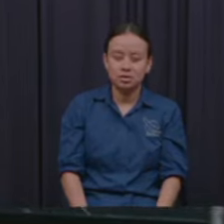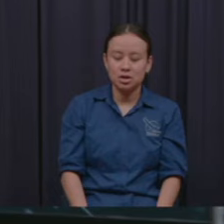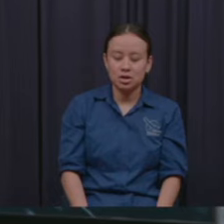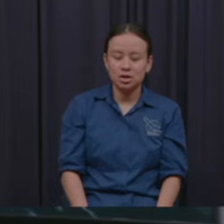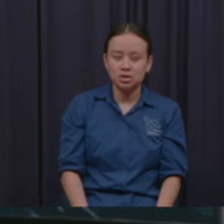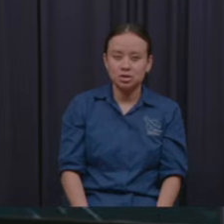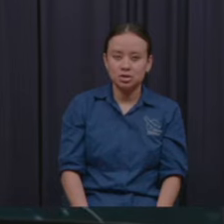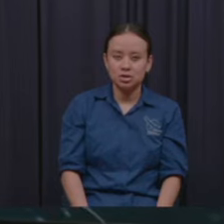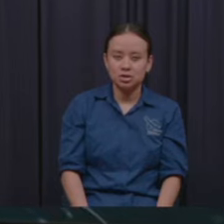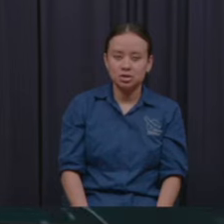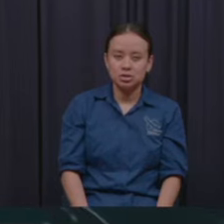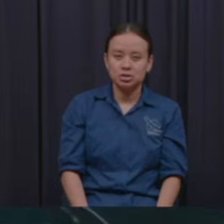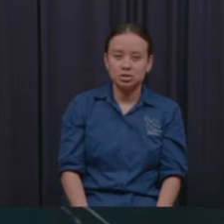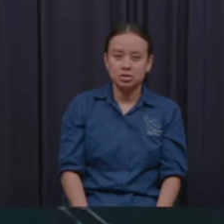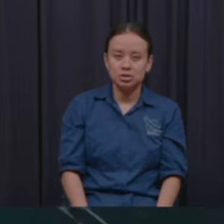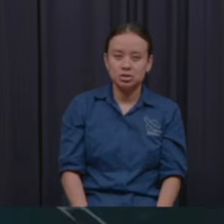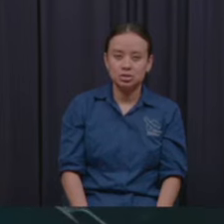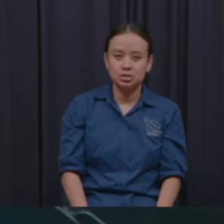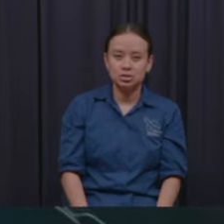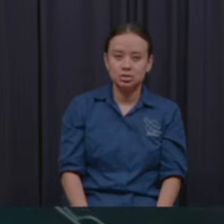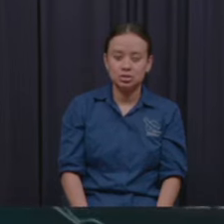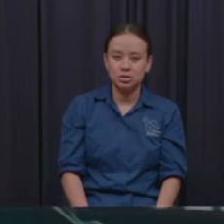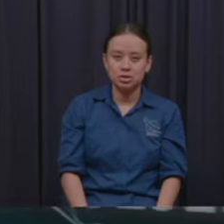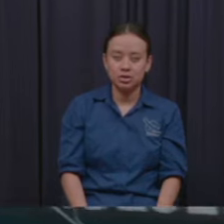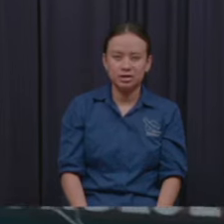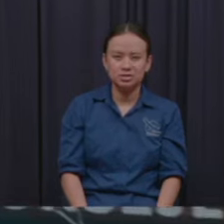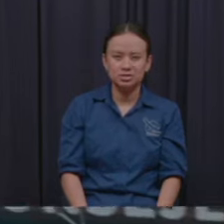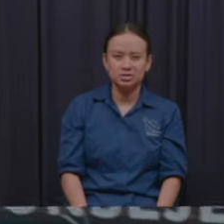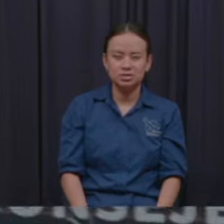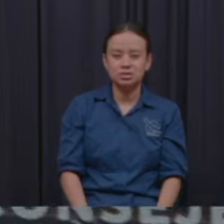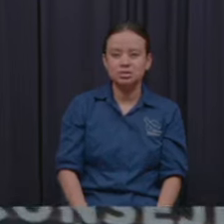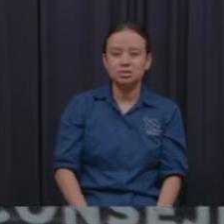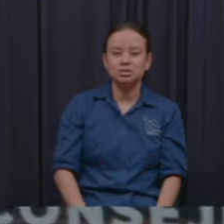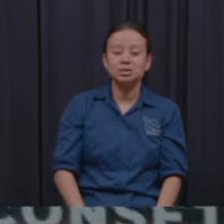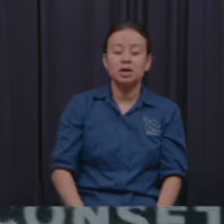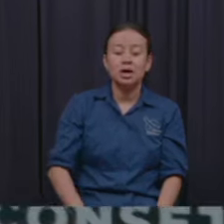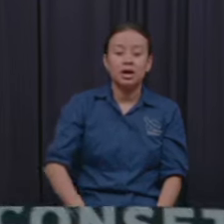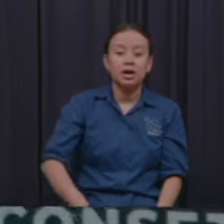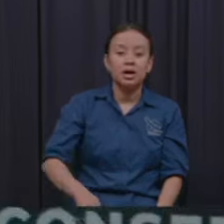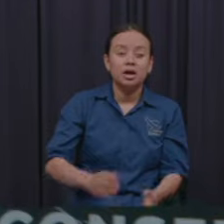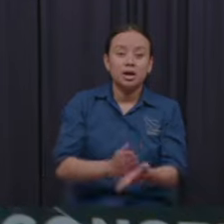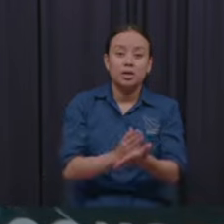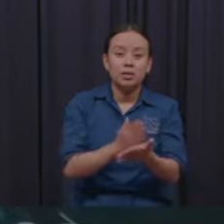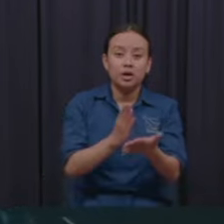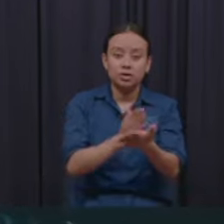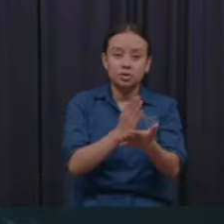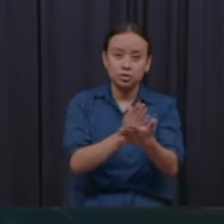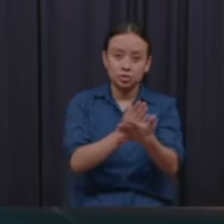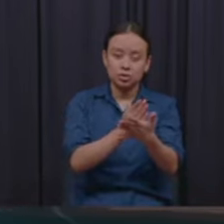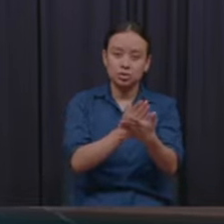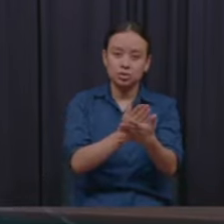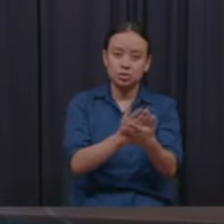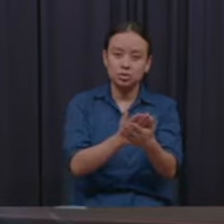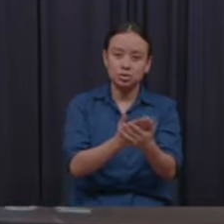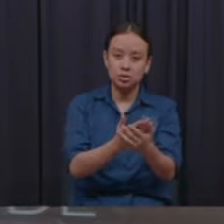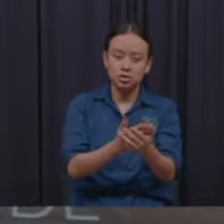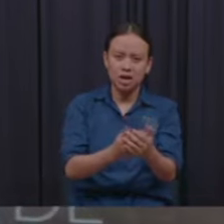que el indigenismo se ha vuelto como